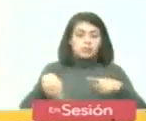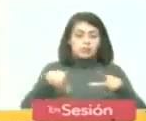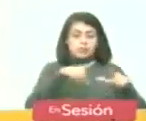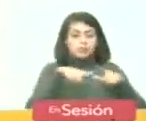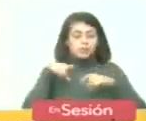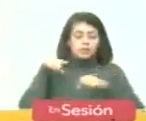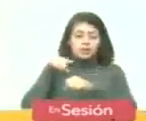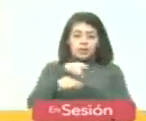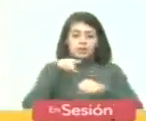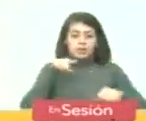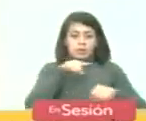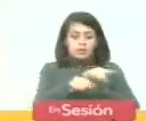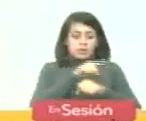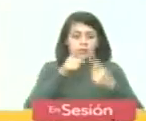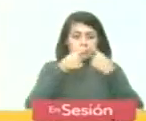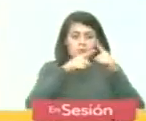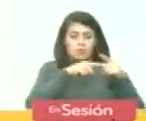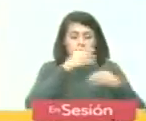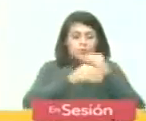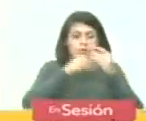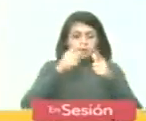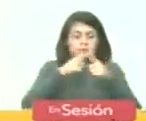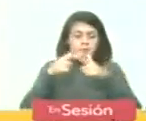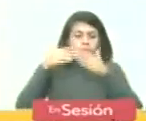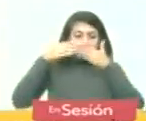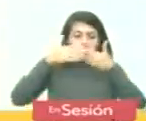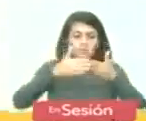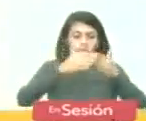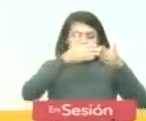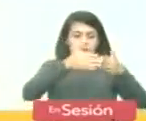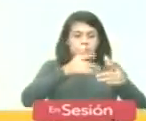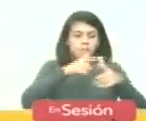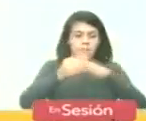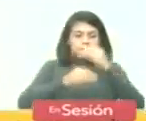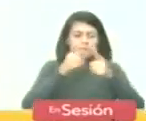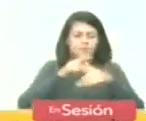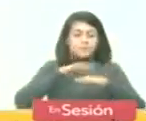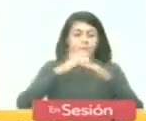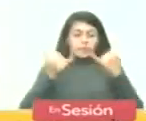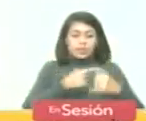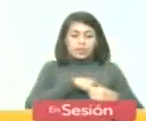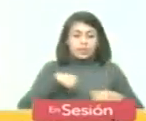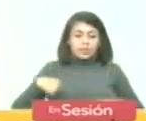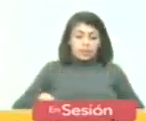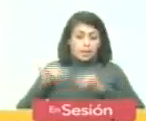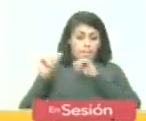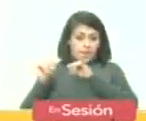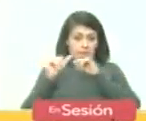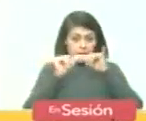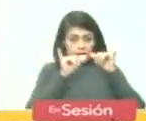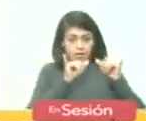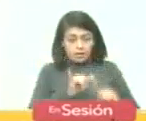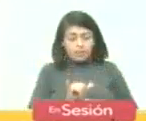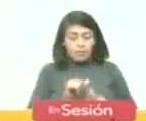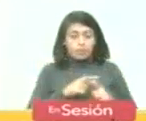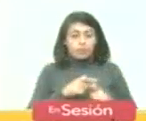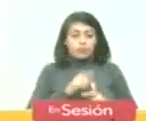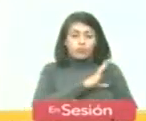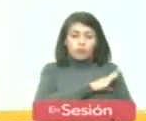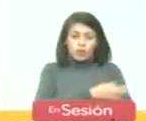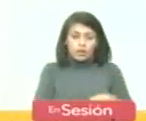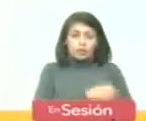tanque y varias flotas naval y una buena flota naval, porque ya China no es el país sin